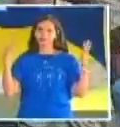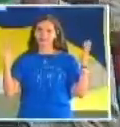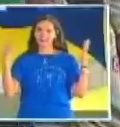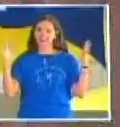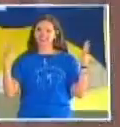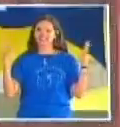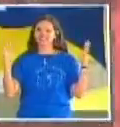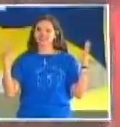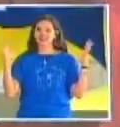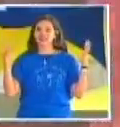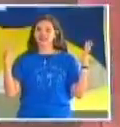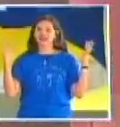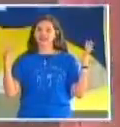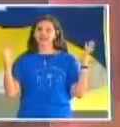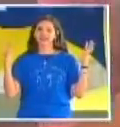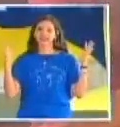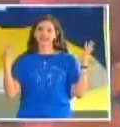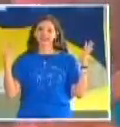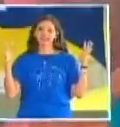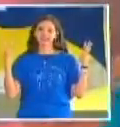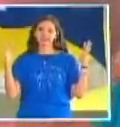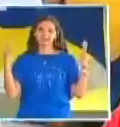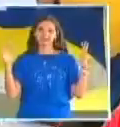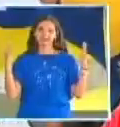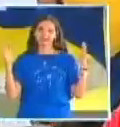¿Quién la seguridad, Ludy?